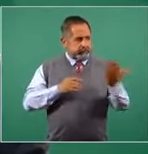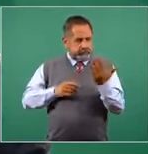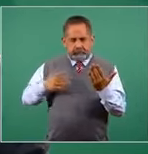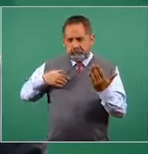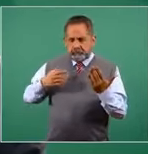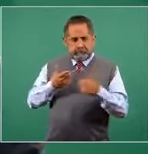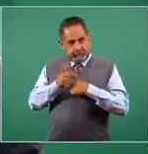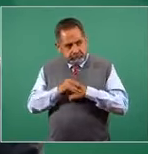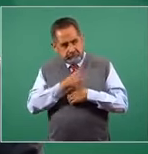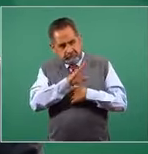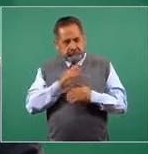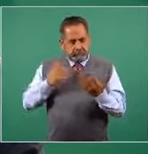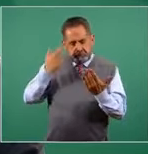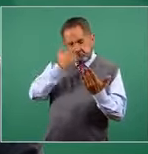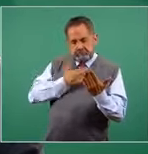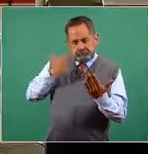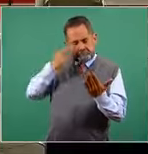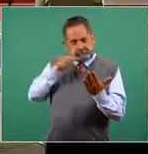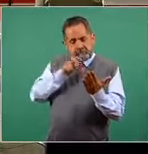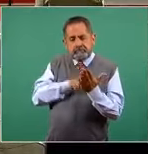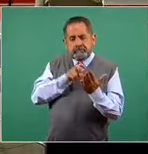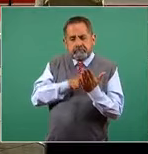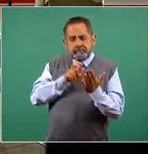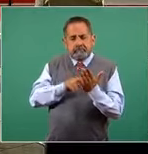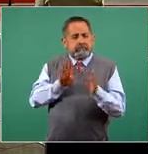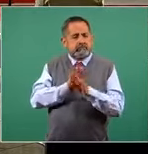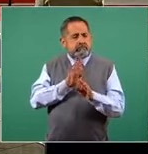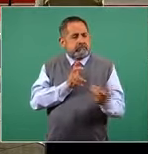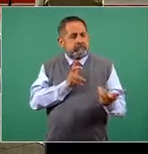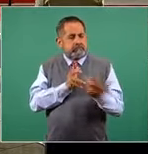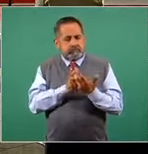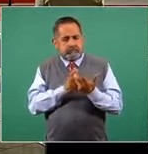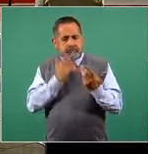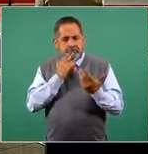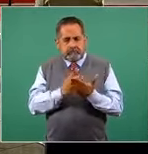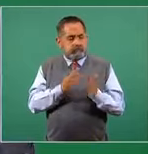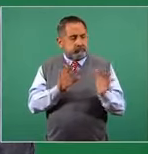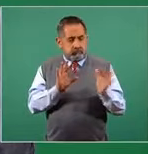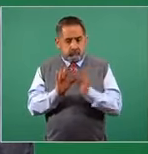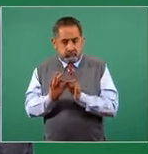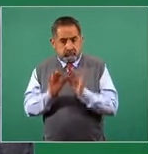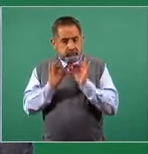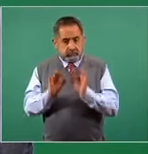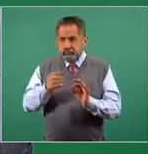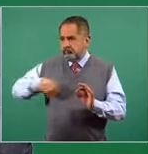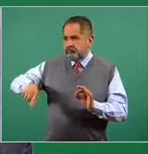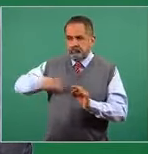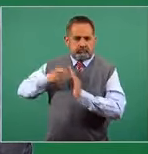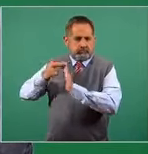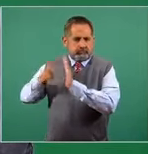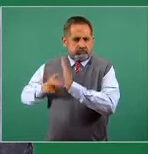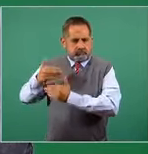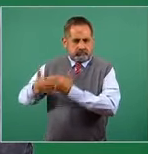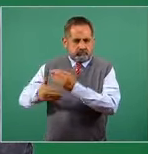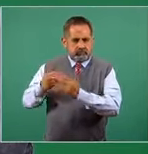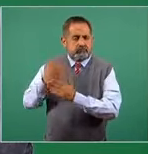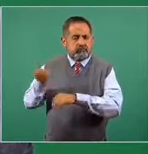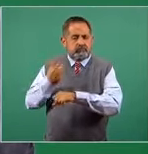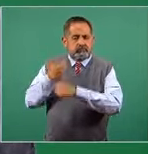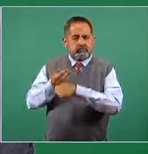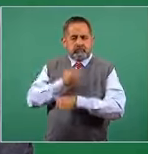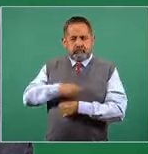revisar sus lineamientos técnicos para ver si se armonizaban o ya eran armónicos con los que hemos estado desarrollando en la Secretaría de